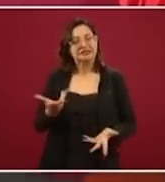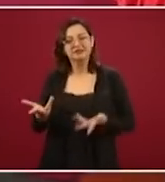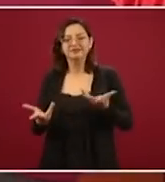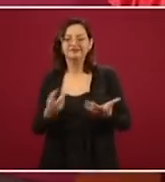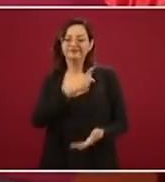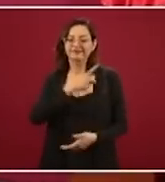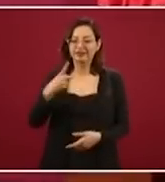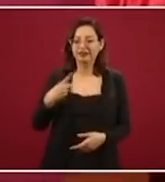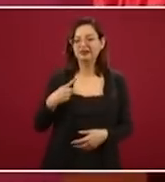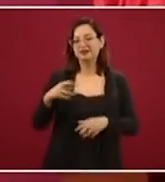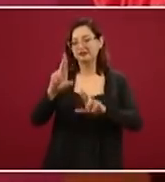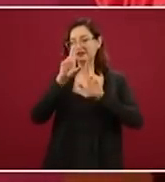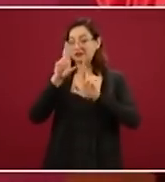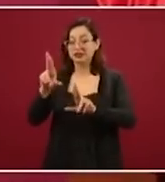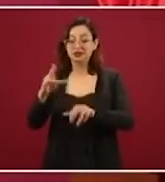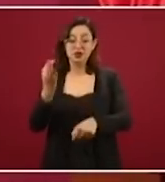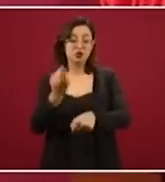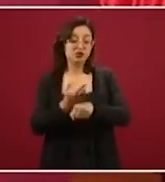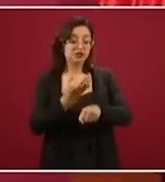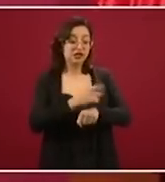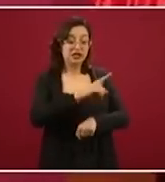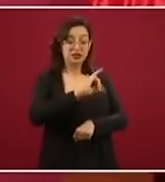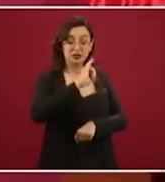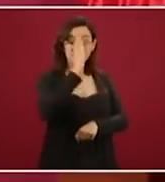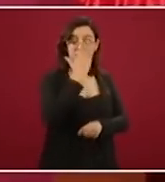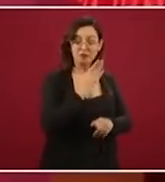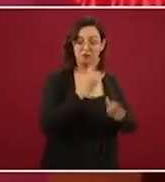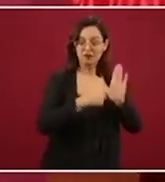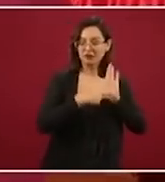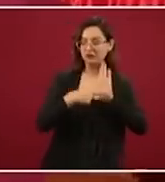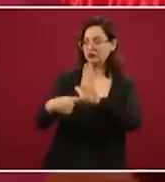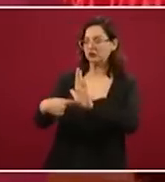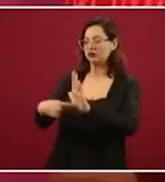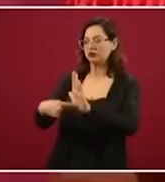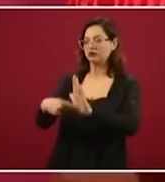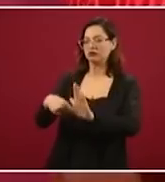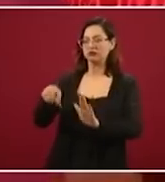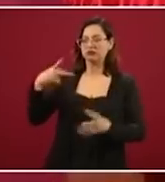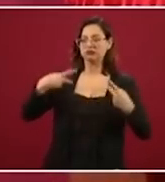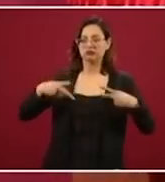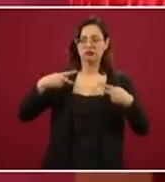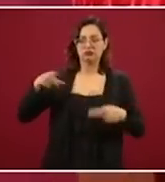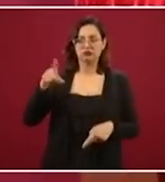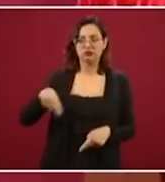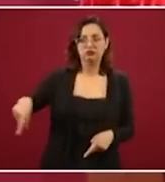Esto que es muy fuerte, hay quienes no lo ven